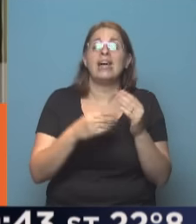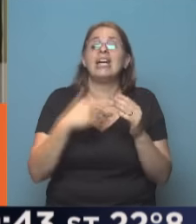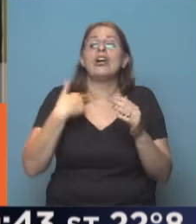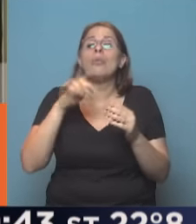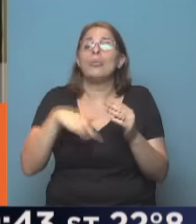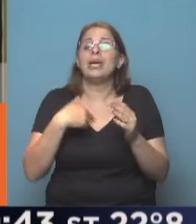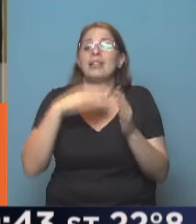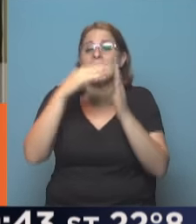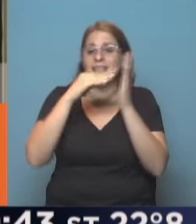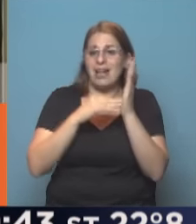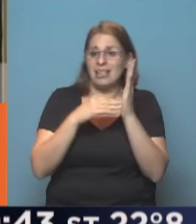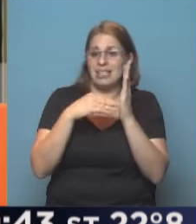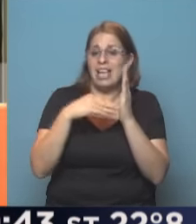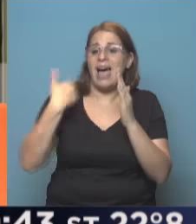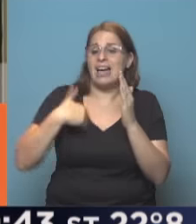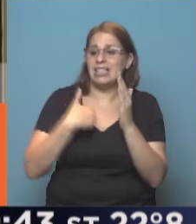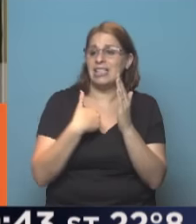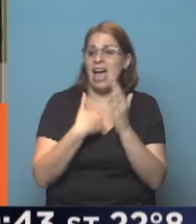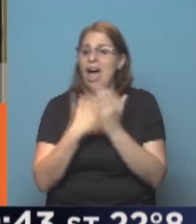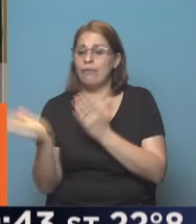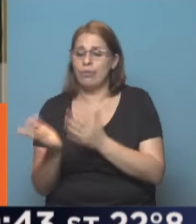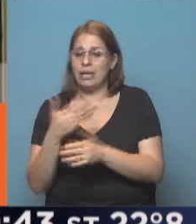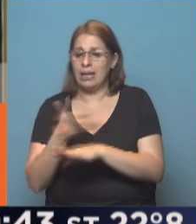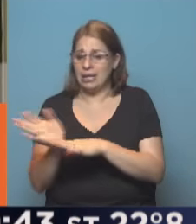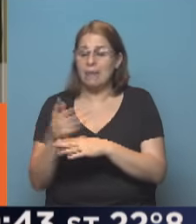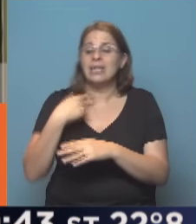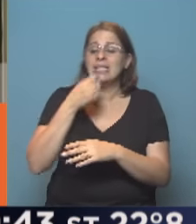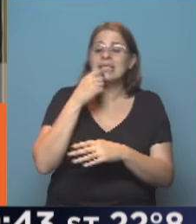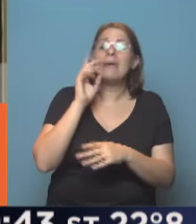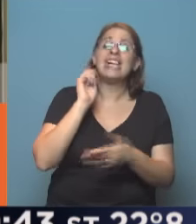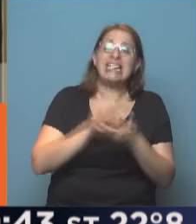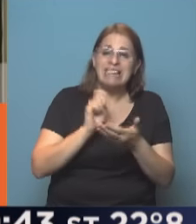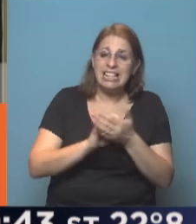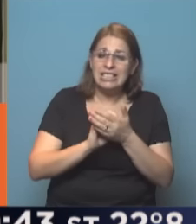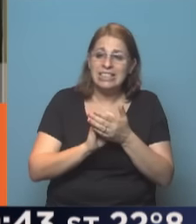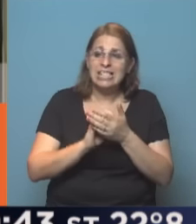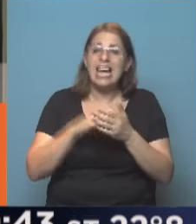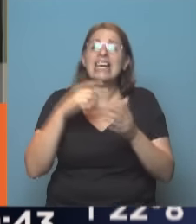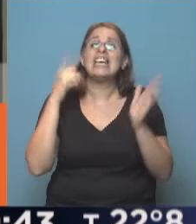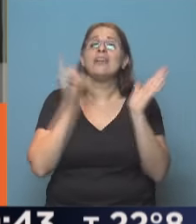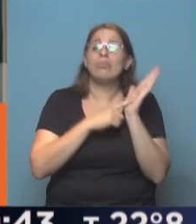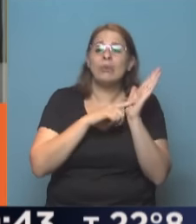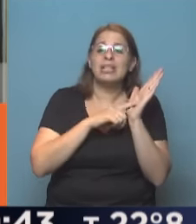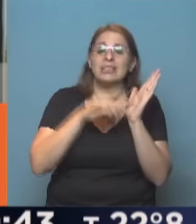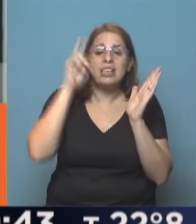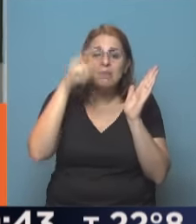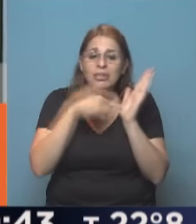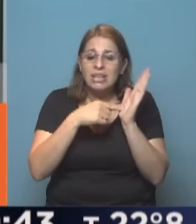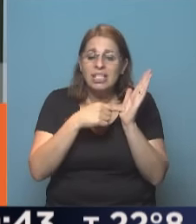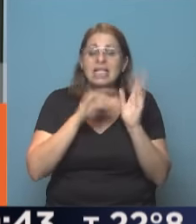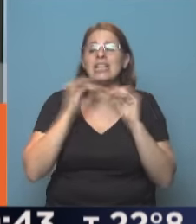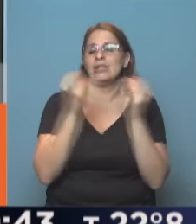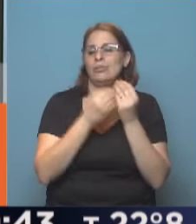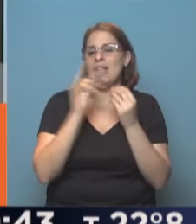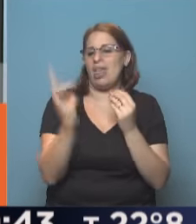uno hace estadísticas sabe perfectamente que si no cumple con la normativa, el resultado que se da no sirve. Acá básicamente lo que